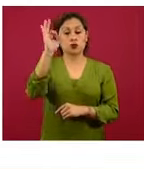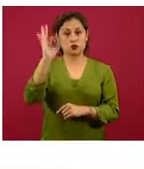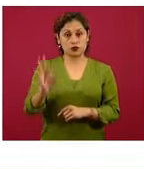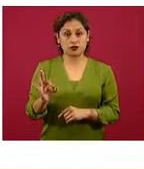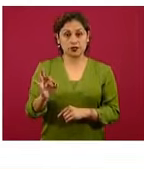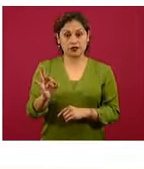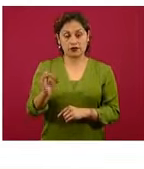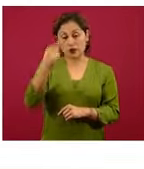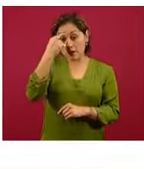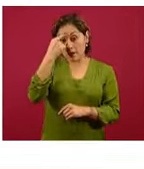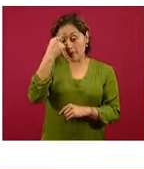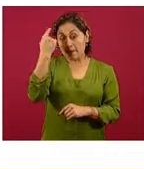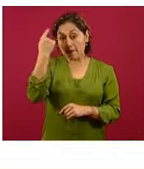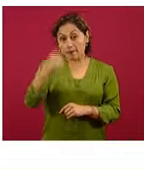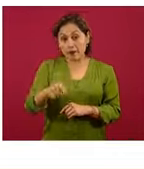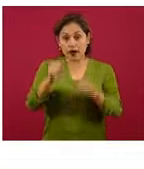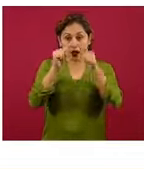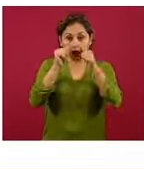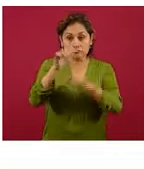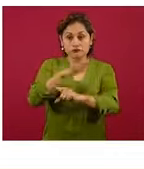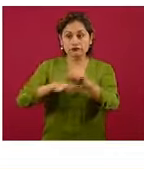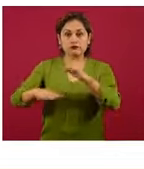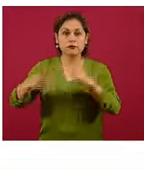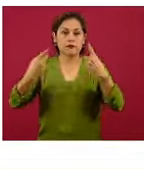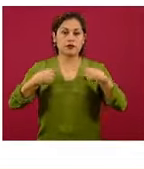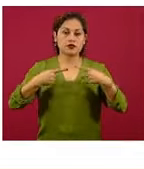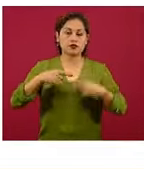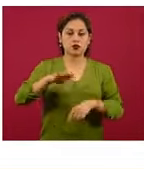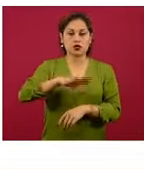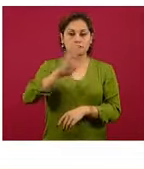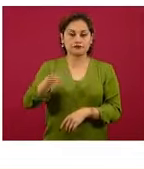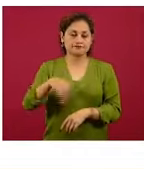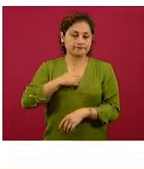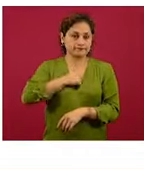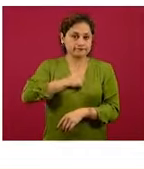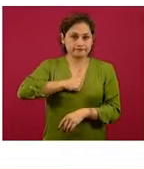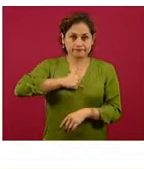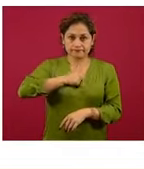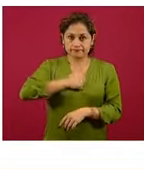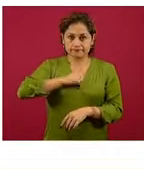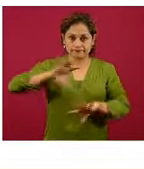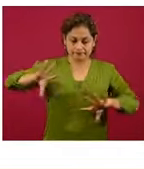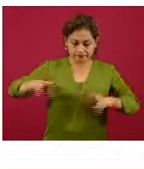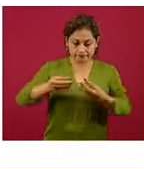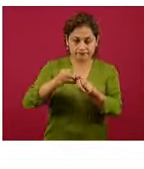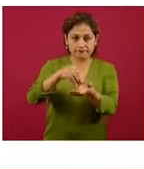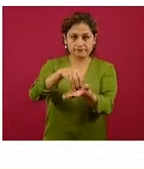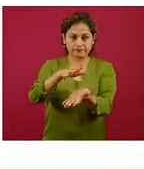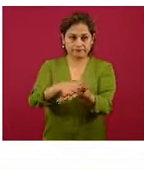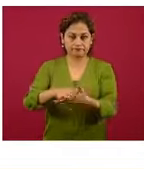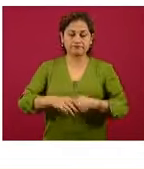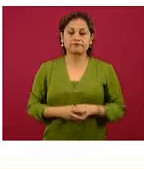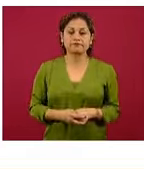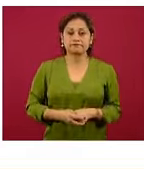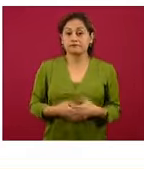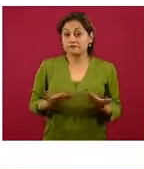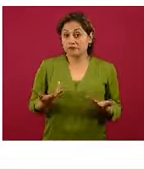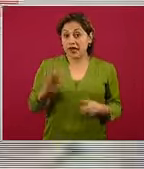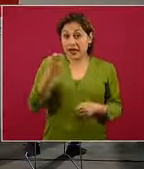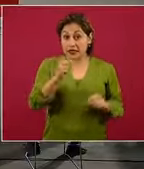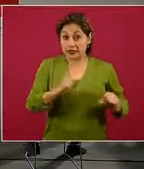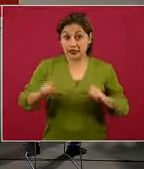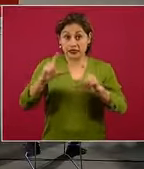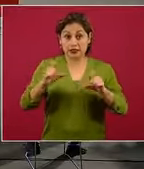3.1% para efectos de las defunciones que lamentablemente se van acumulando. Entonces serían los datos de